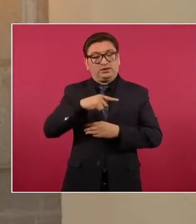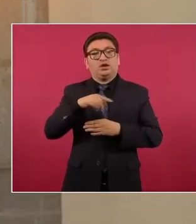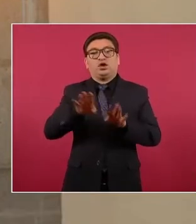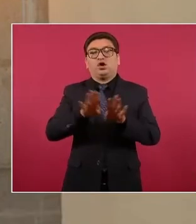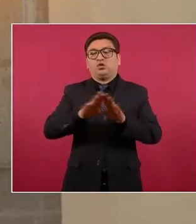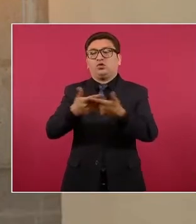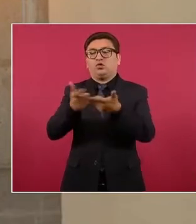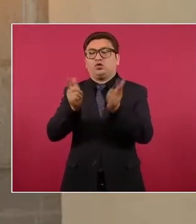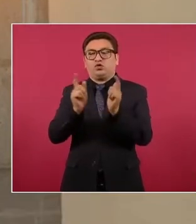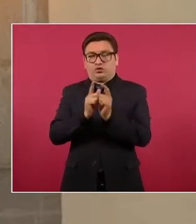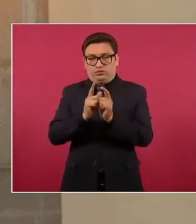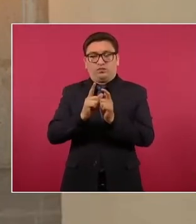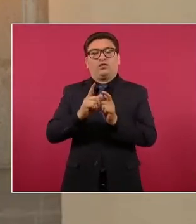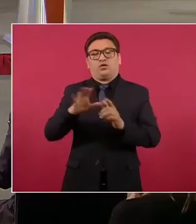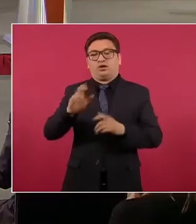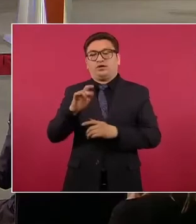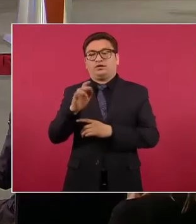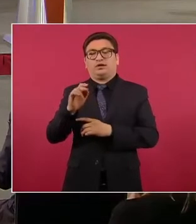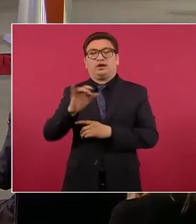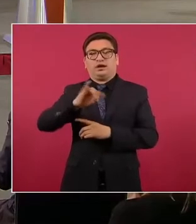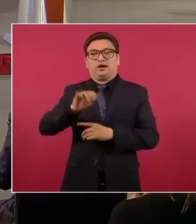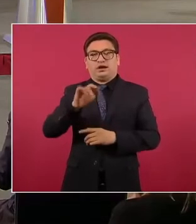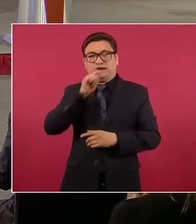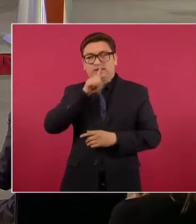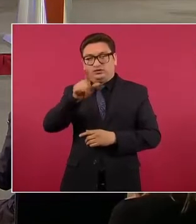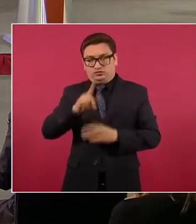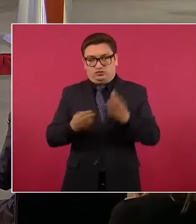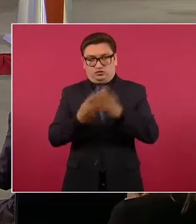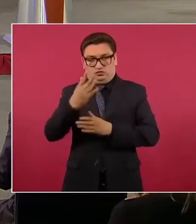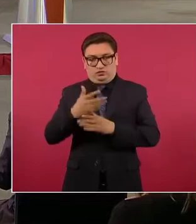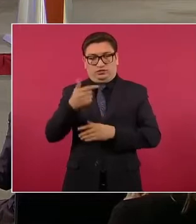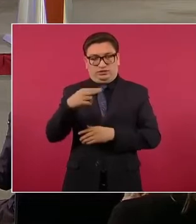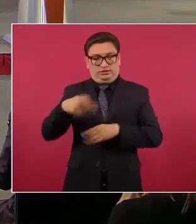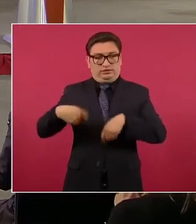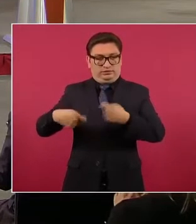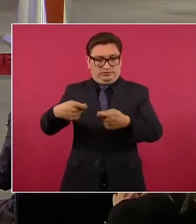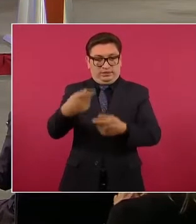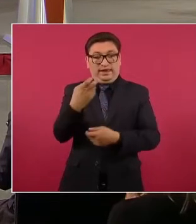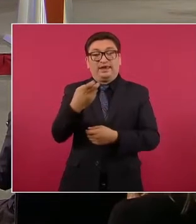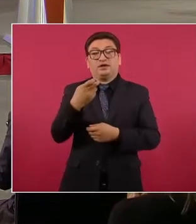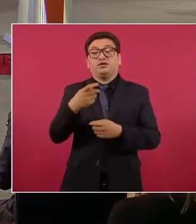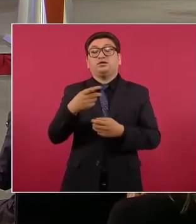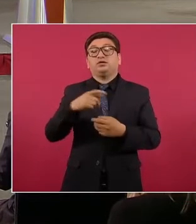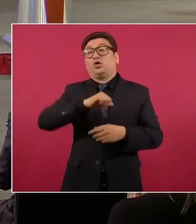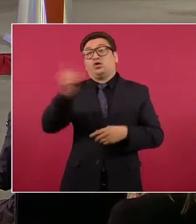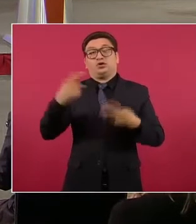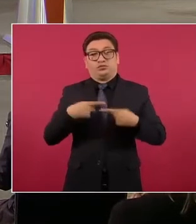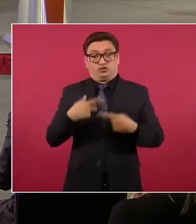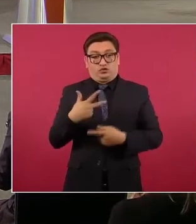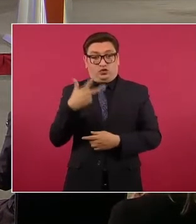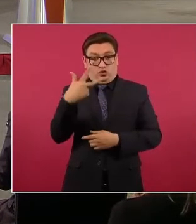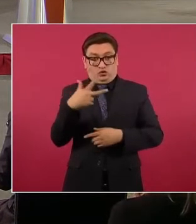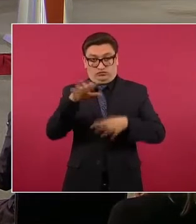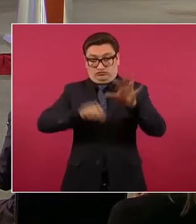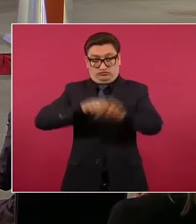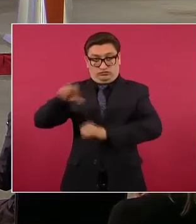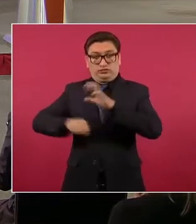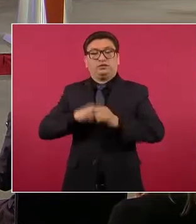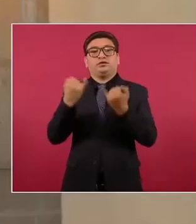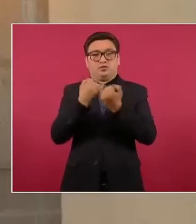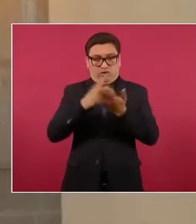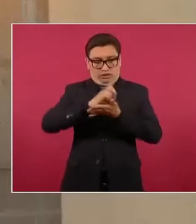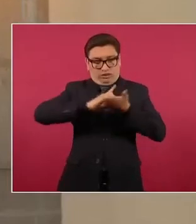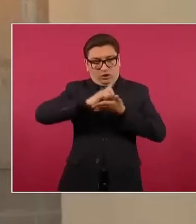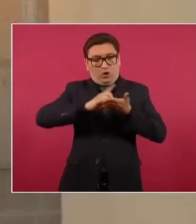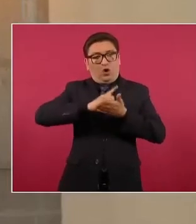al cártel Jalisco Nueva Generación. Se detuvo además a ocho agresores, y se aseguraron drogas,